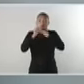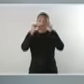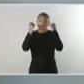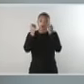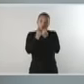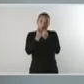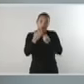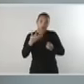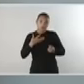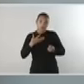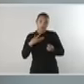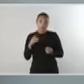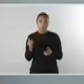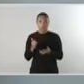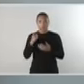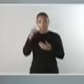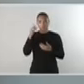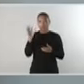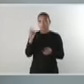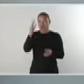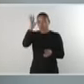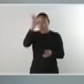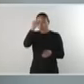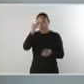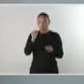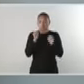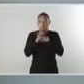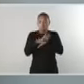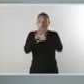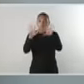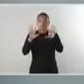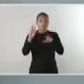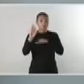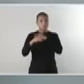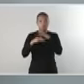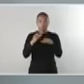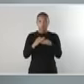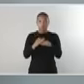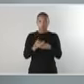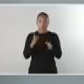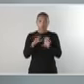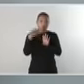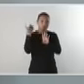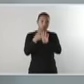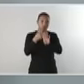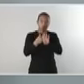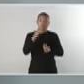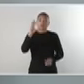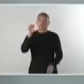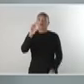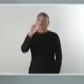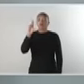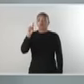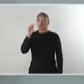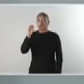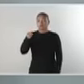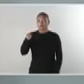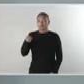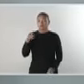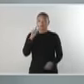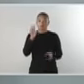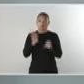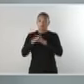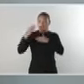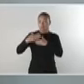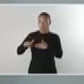estamos a favor de una transparencia total del combate a la corrupción y rechazamos la simulación y la